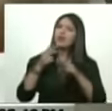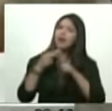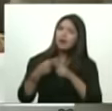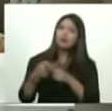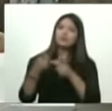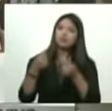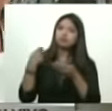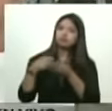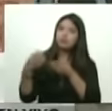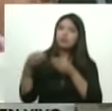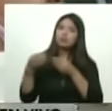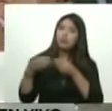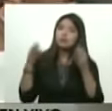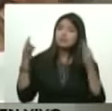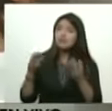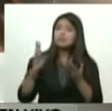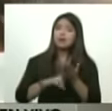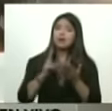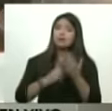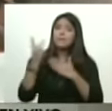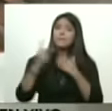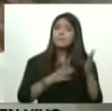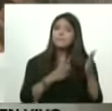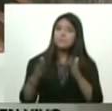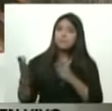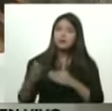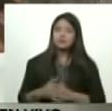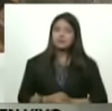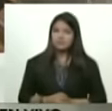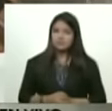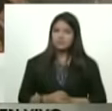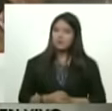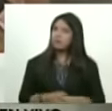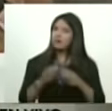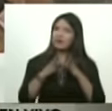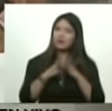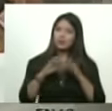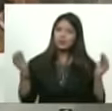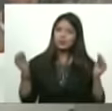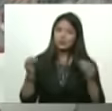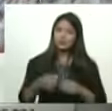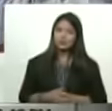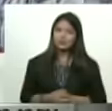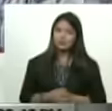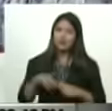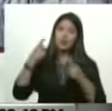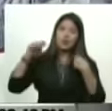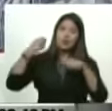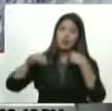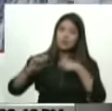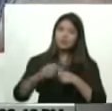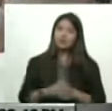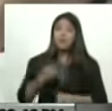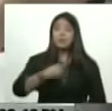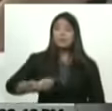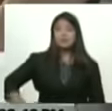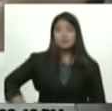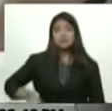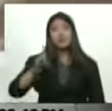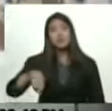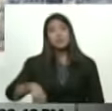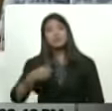divisas y que se garantice, pues, este plan de materias primas para todo el sector exportador. El primer mandatario nacional